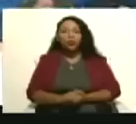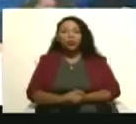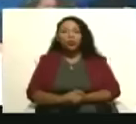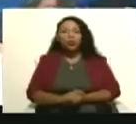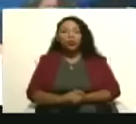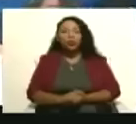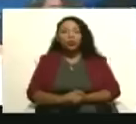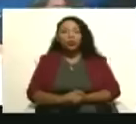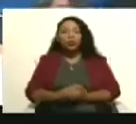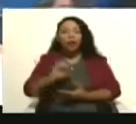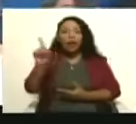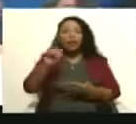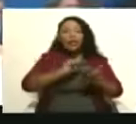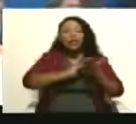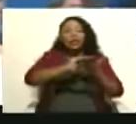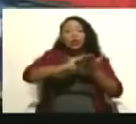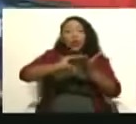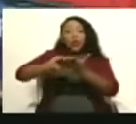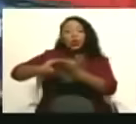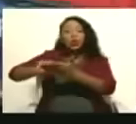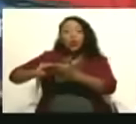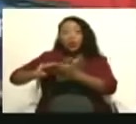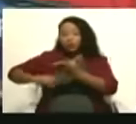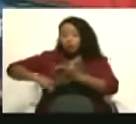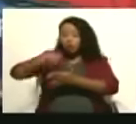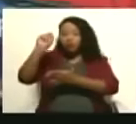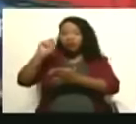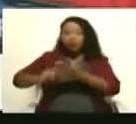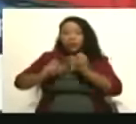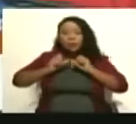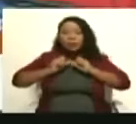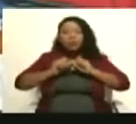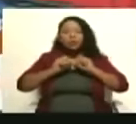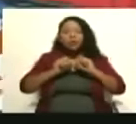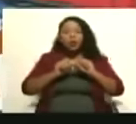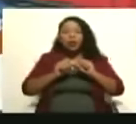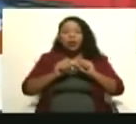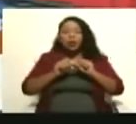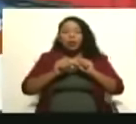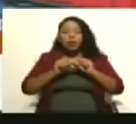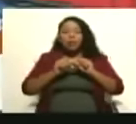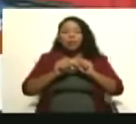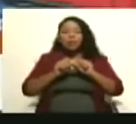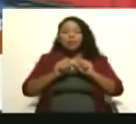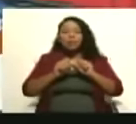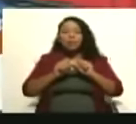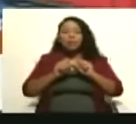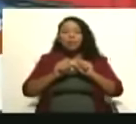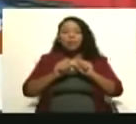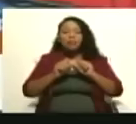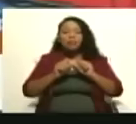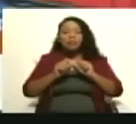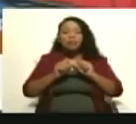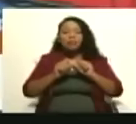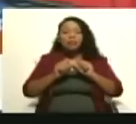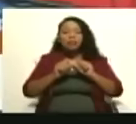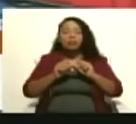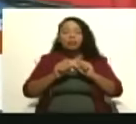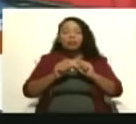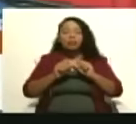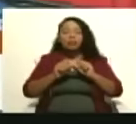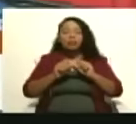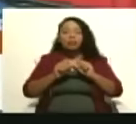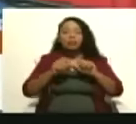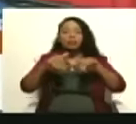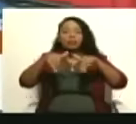En esa resolución que hemos firmado, bueno, se mantiene la suspensión del porte de armas. También se suspende